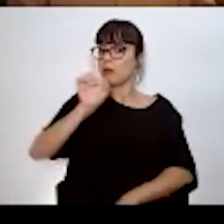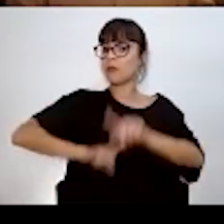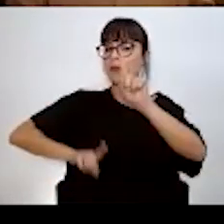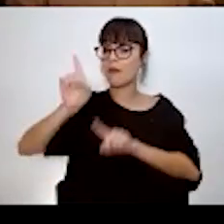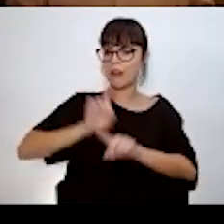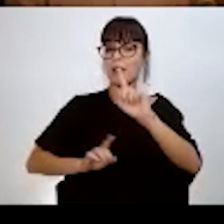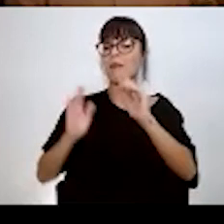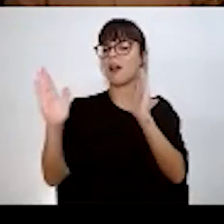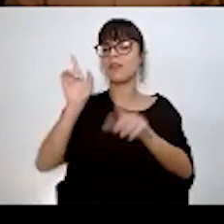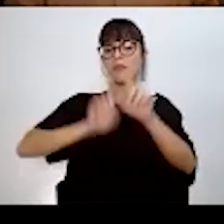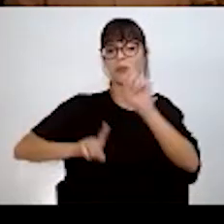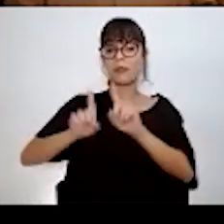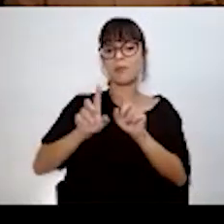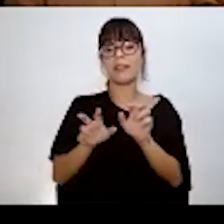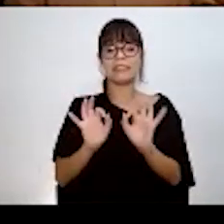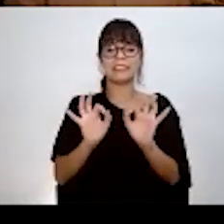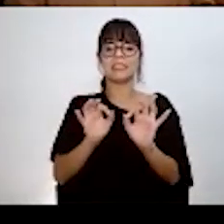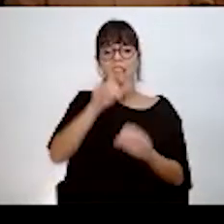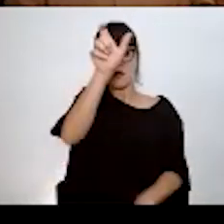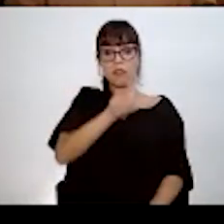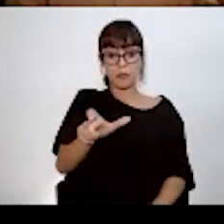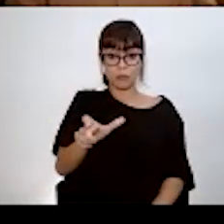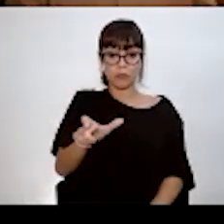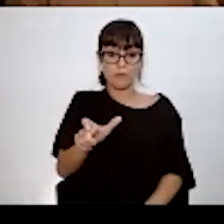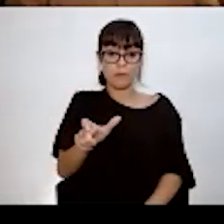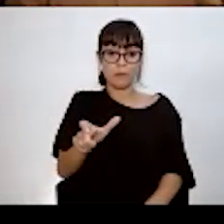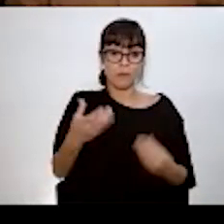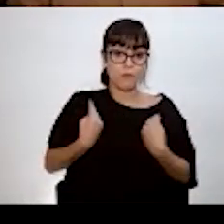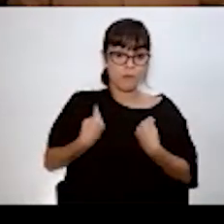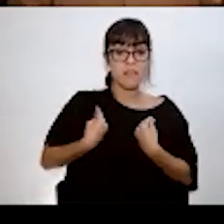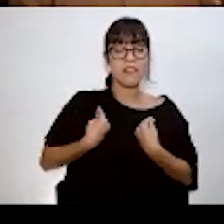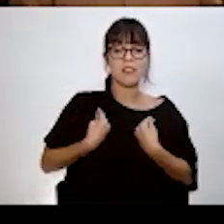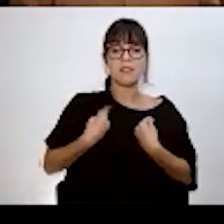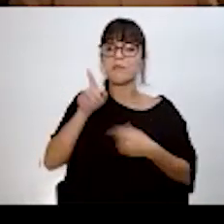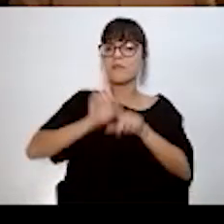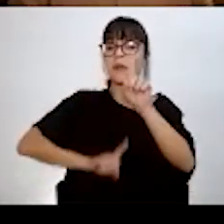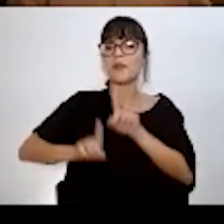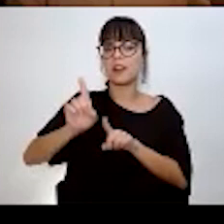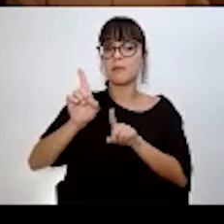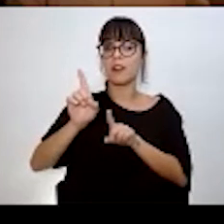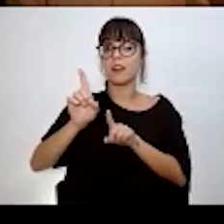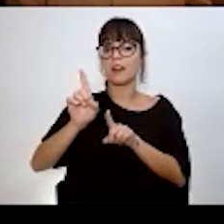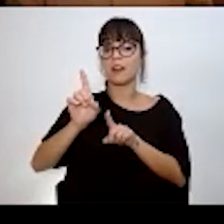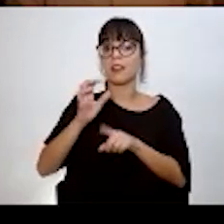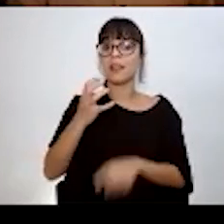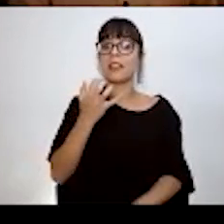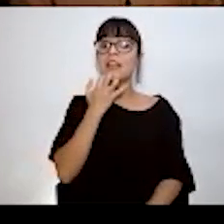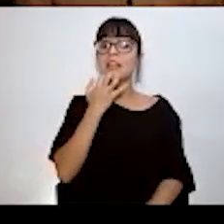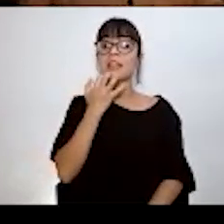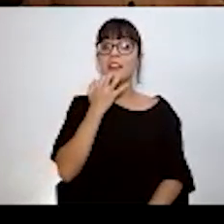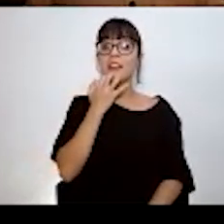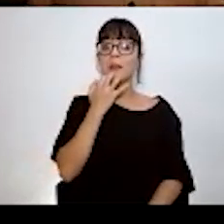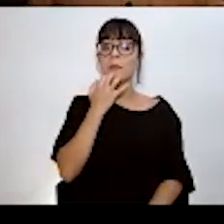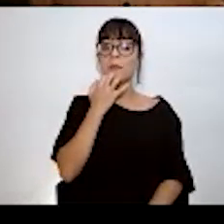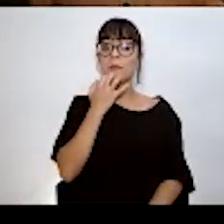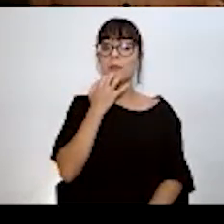de vista demográfico y que llevaron a estas poblaciones a la adopción de una serie de soluciones, como es el infanticidio femenino,